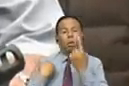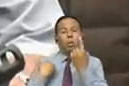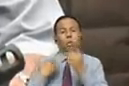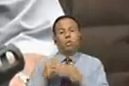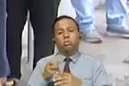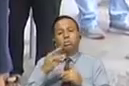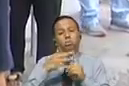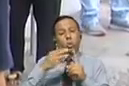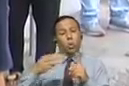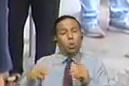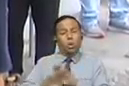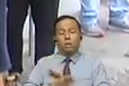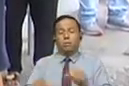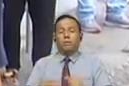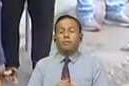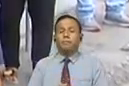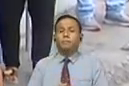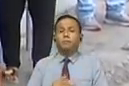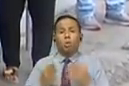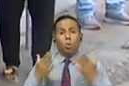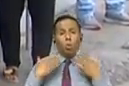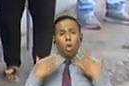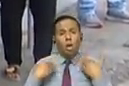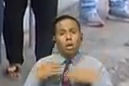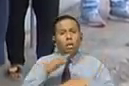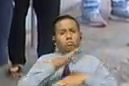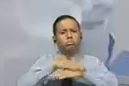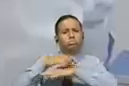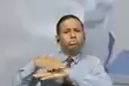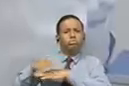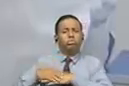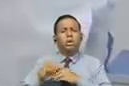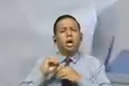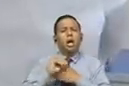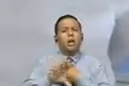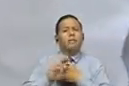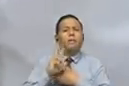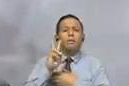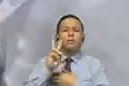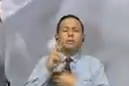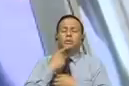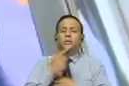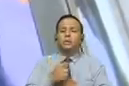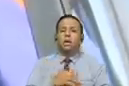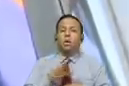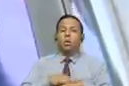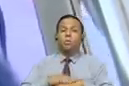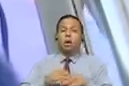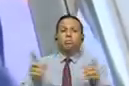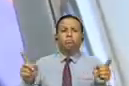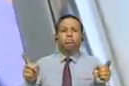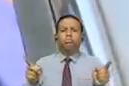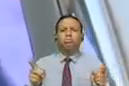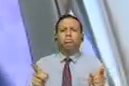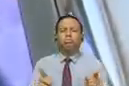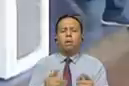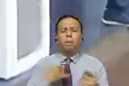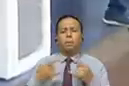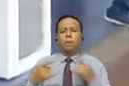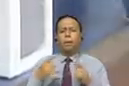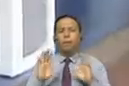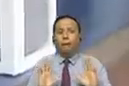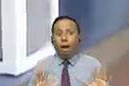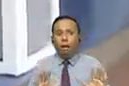muchos lotes. En Guayaquil se mantiene el nivel de alerta 2, pero debido a la disminución de contagios, hay nuevas disposiciones para mejorar